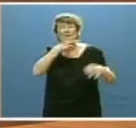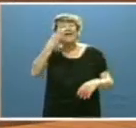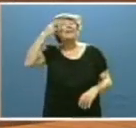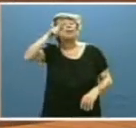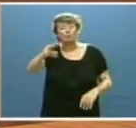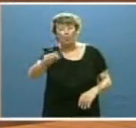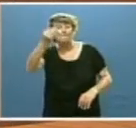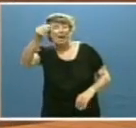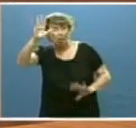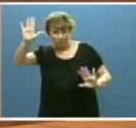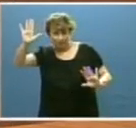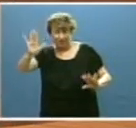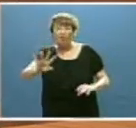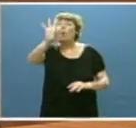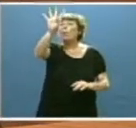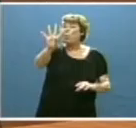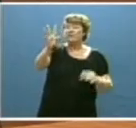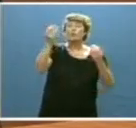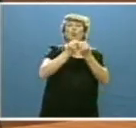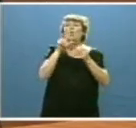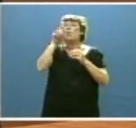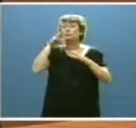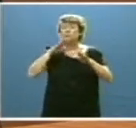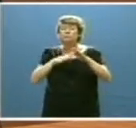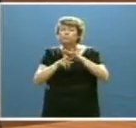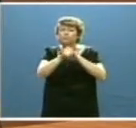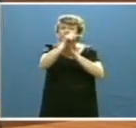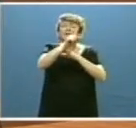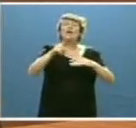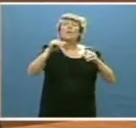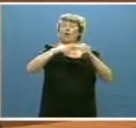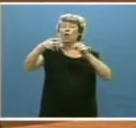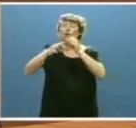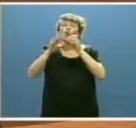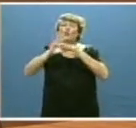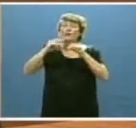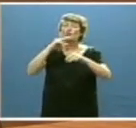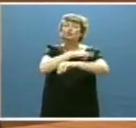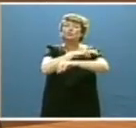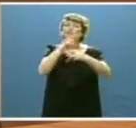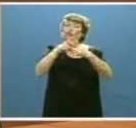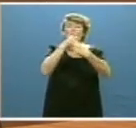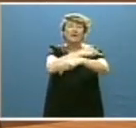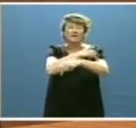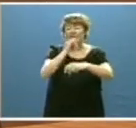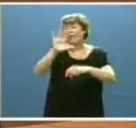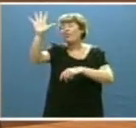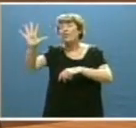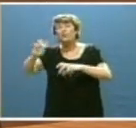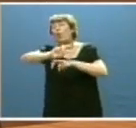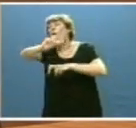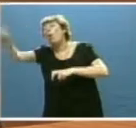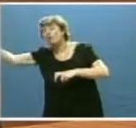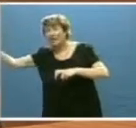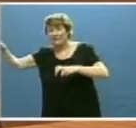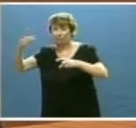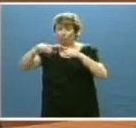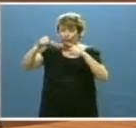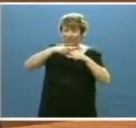4 con nuevos avances en coordinación sociosanitaria y 5 con otras actuaciones de modernización y eficiencia